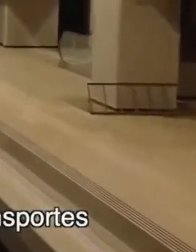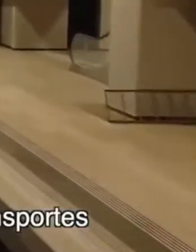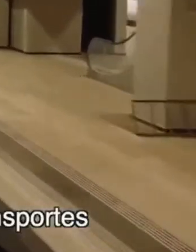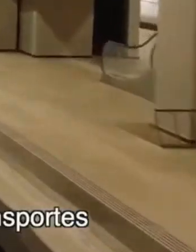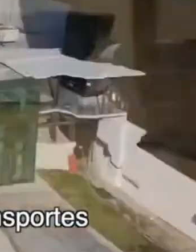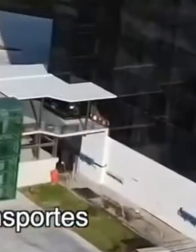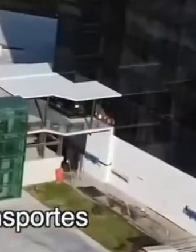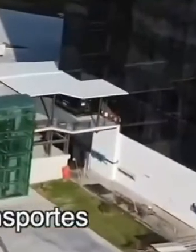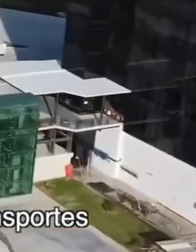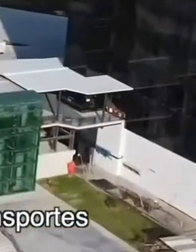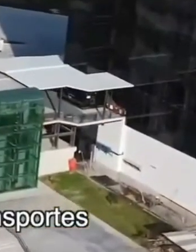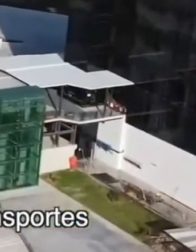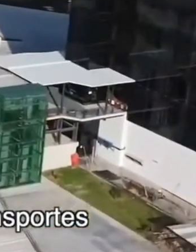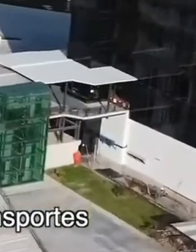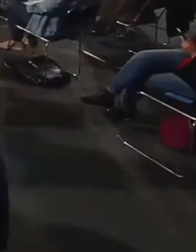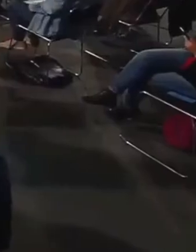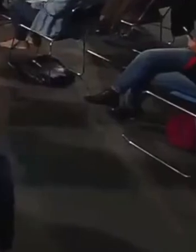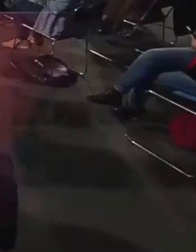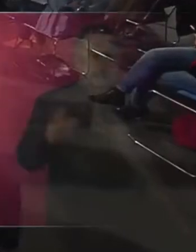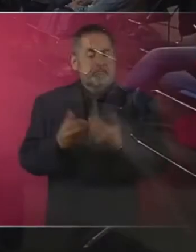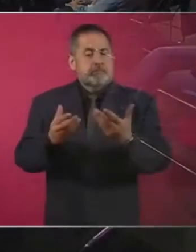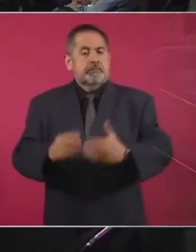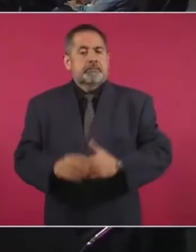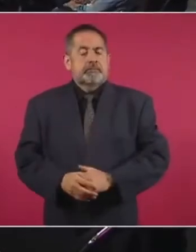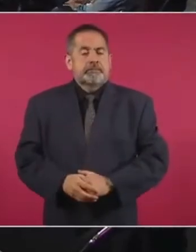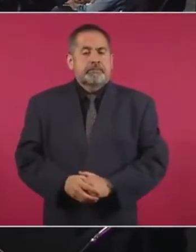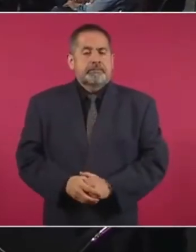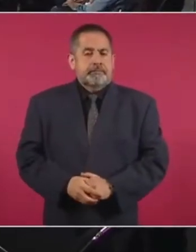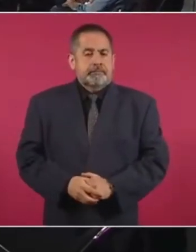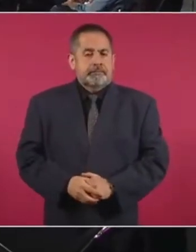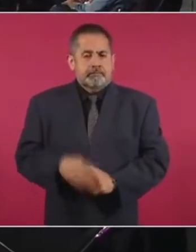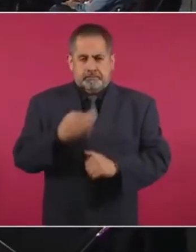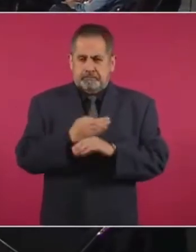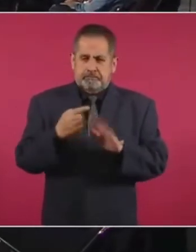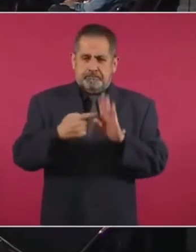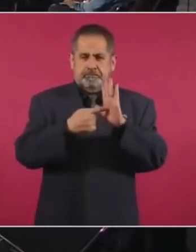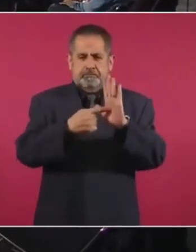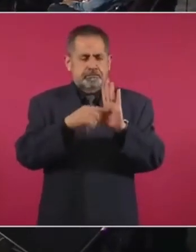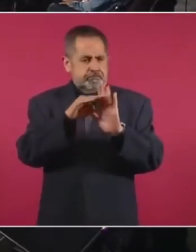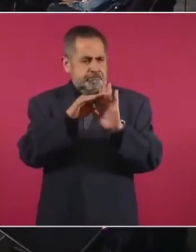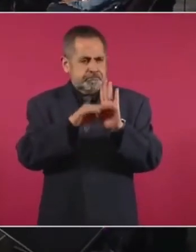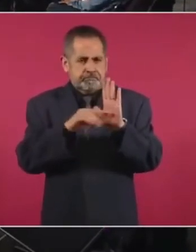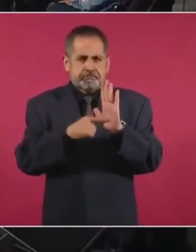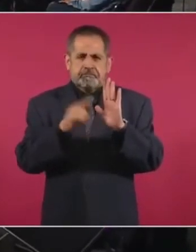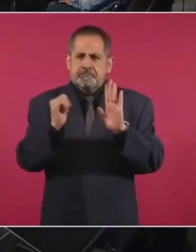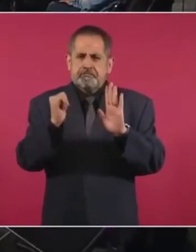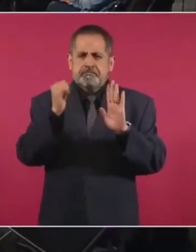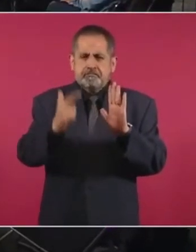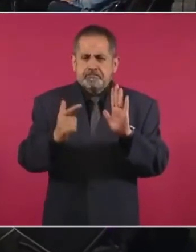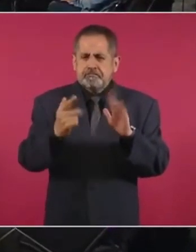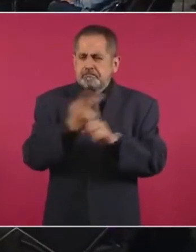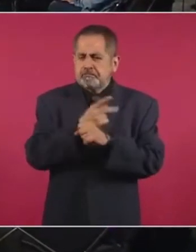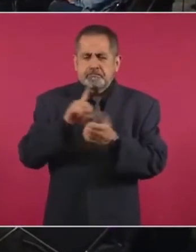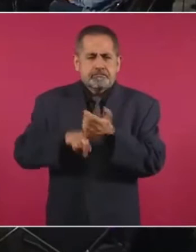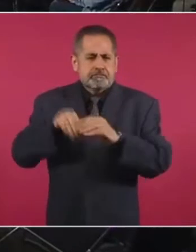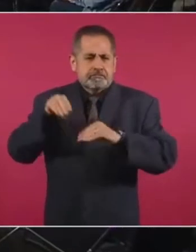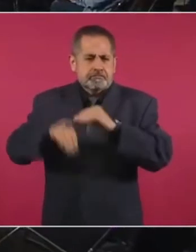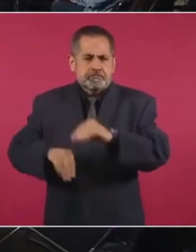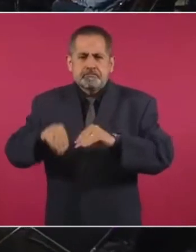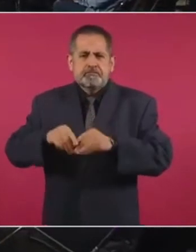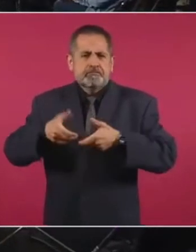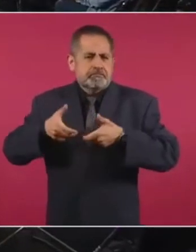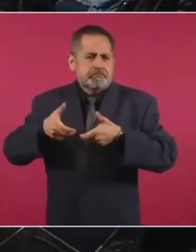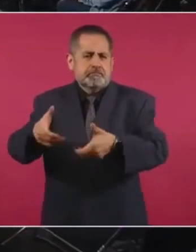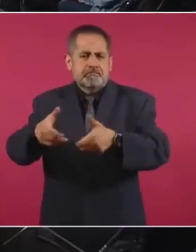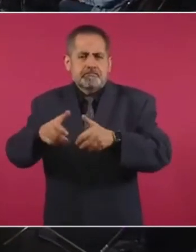Secretaría de Infraestructura, Comunicaciones y Transportes. Voy a presentar algunas de las obras viales y de conectividad que